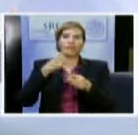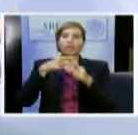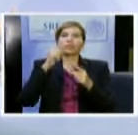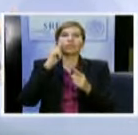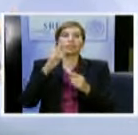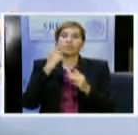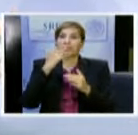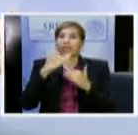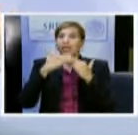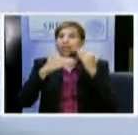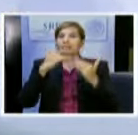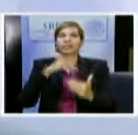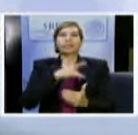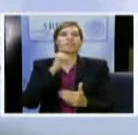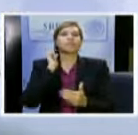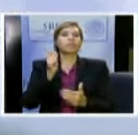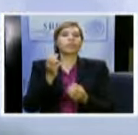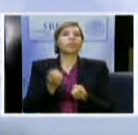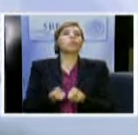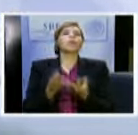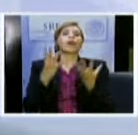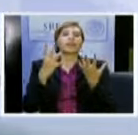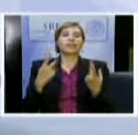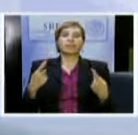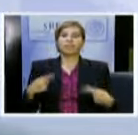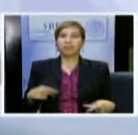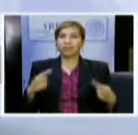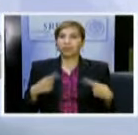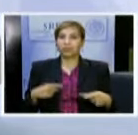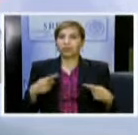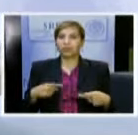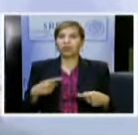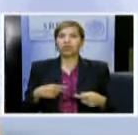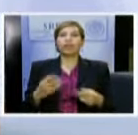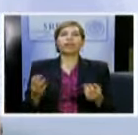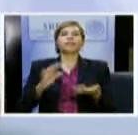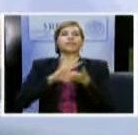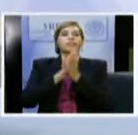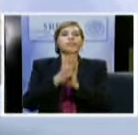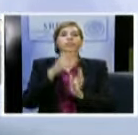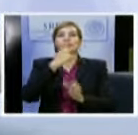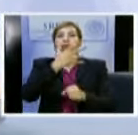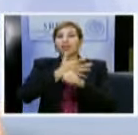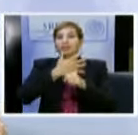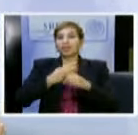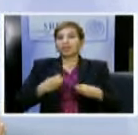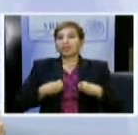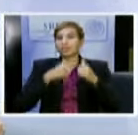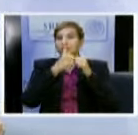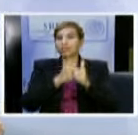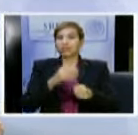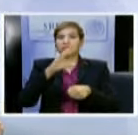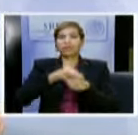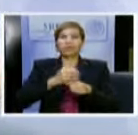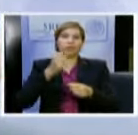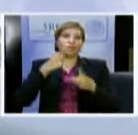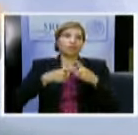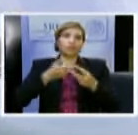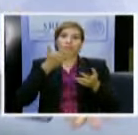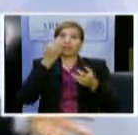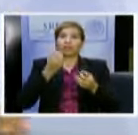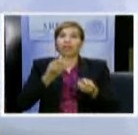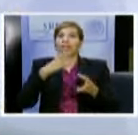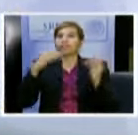mucho mayores. ¿Cuántos se iban a ser ciudadanos americanos? Bueno, había cifras impresionantes,